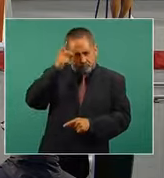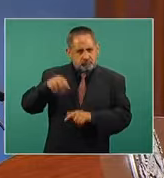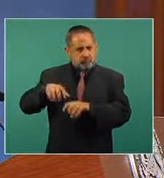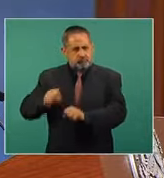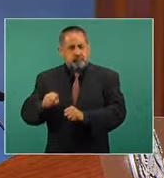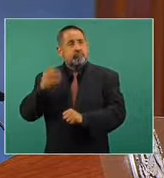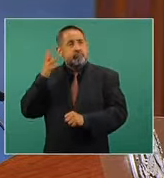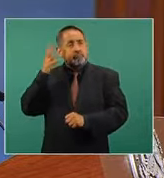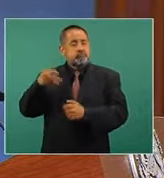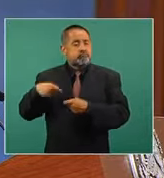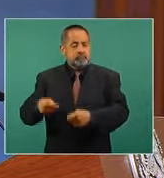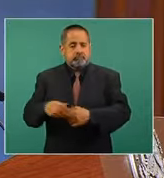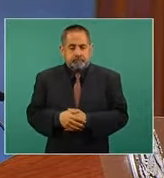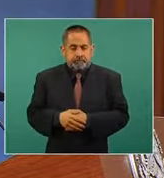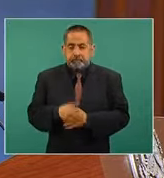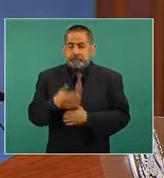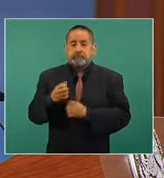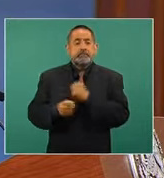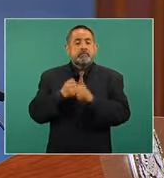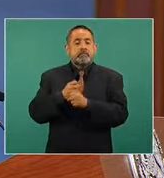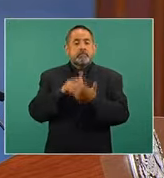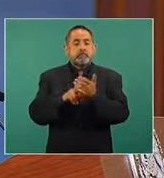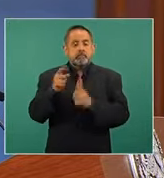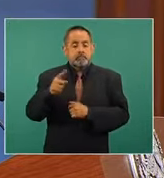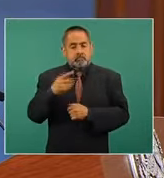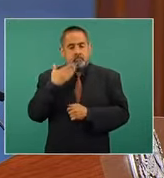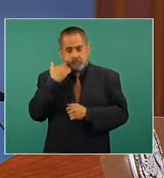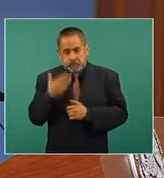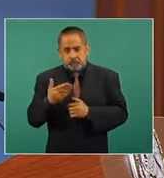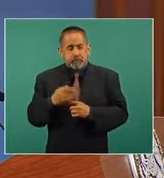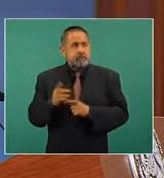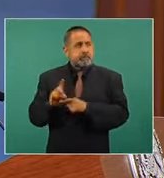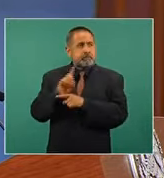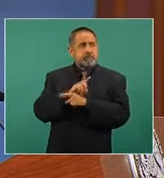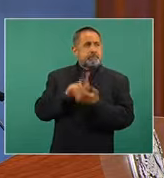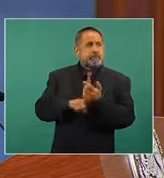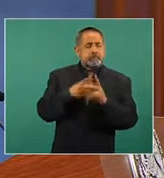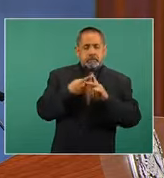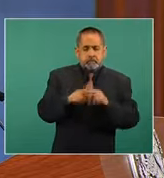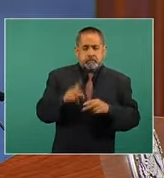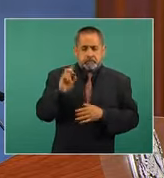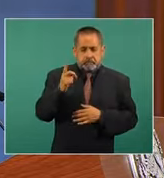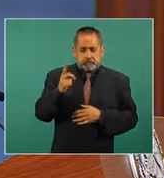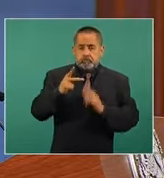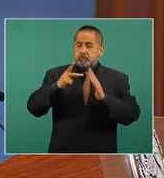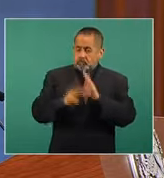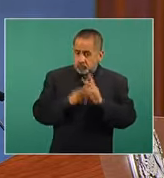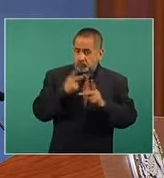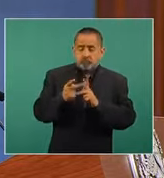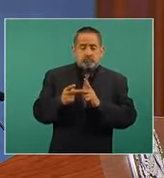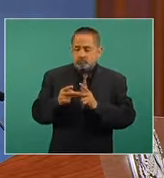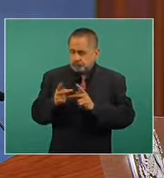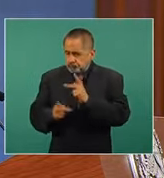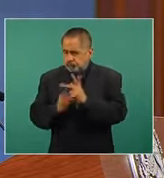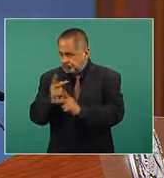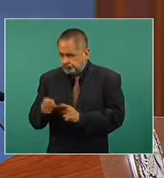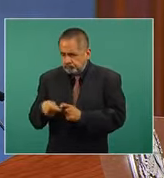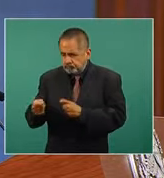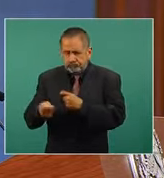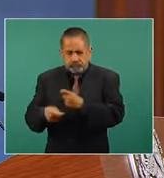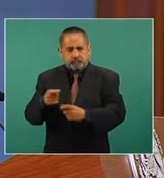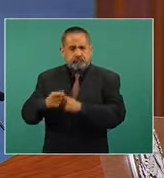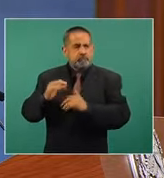bien 2021, por arriba de las metas. Eso desde diciembre empezamos a ver como un repunte en toda la actividad de la